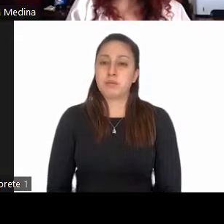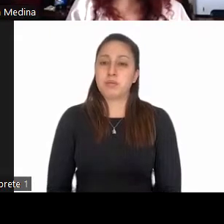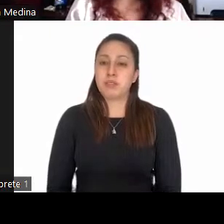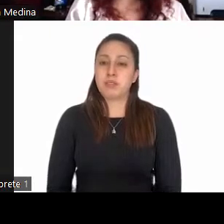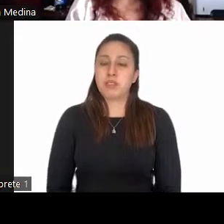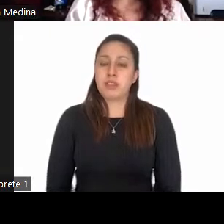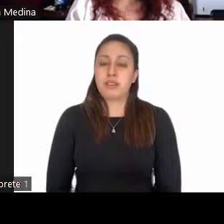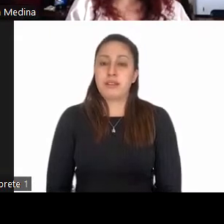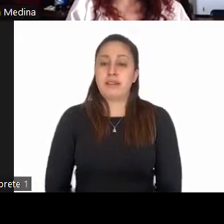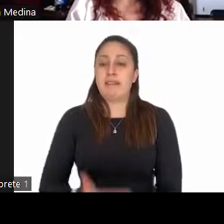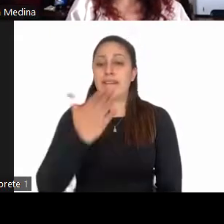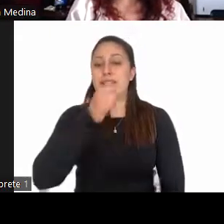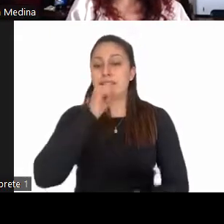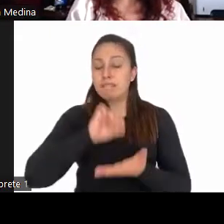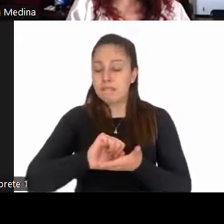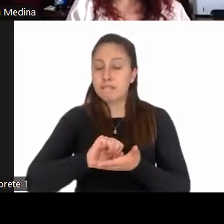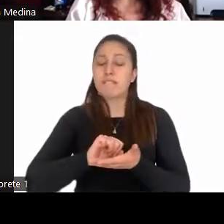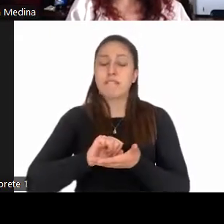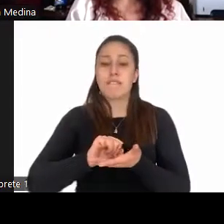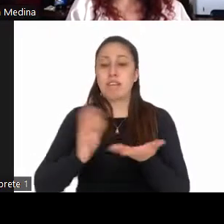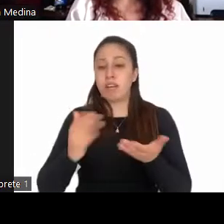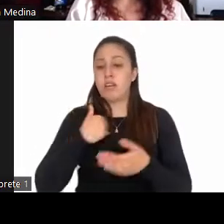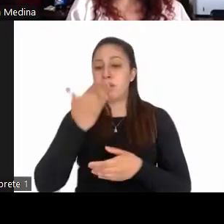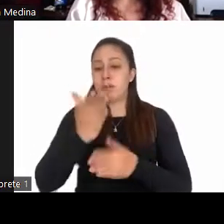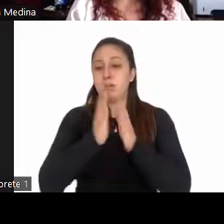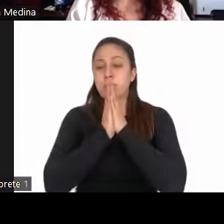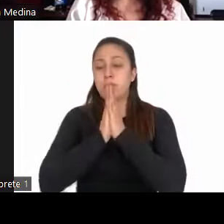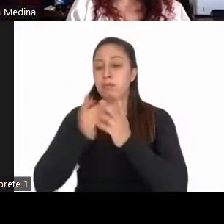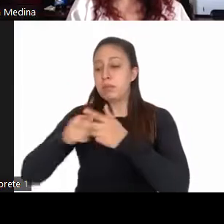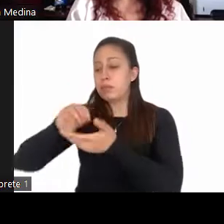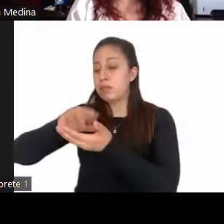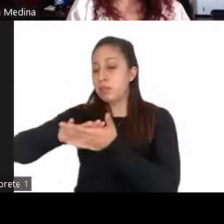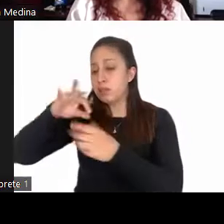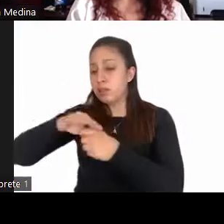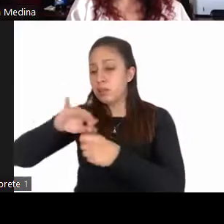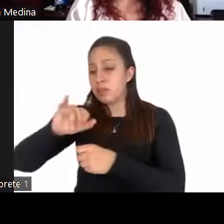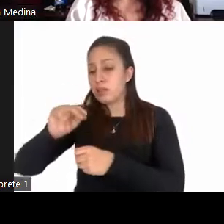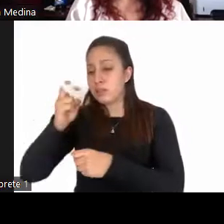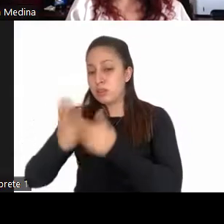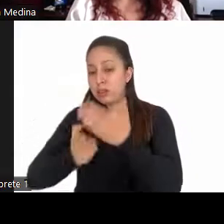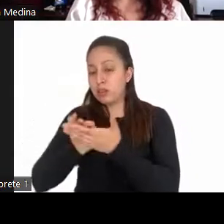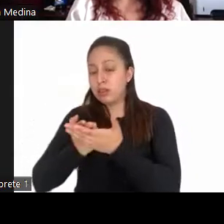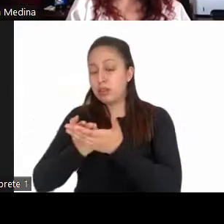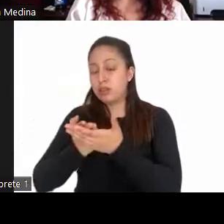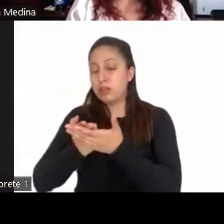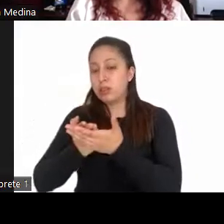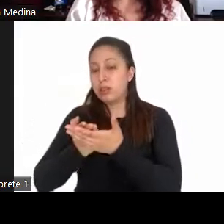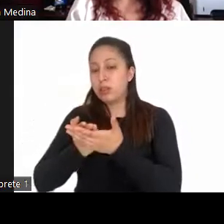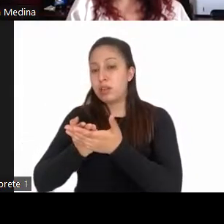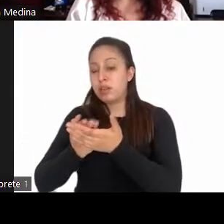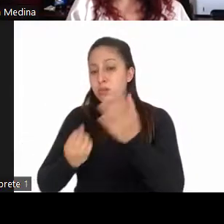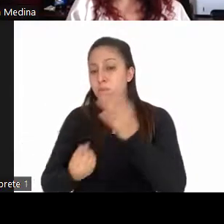Diputado secretario, no habiendo más oradores en la lista, le solicito que se someta a votación nominal la propuesta